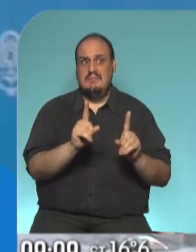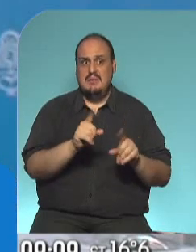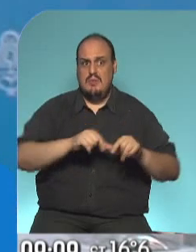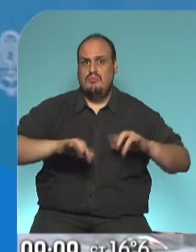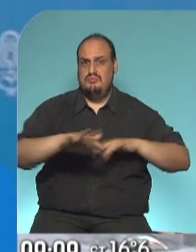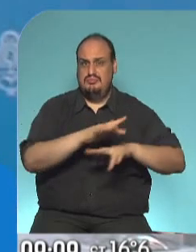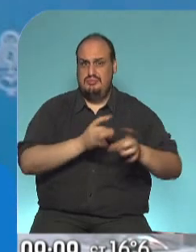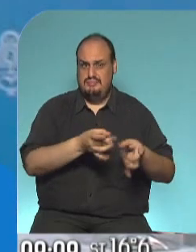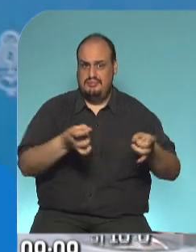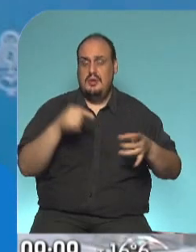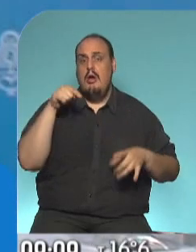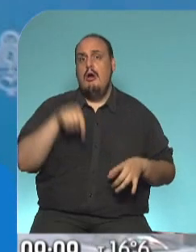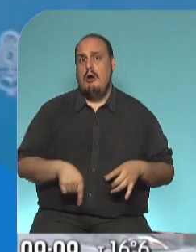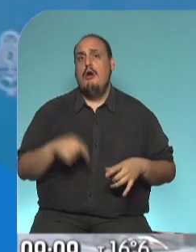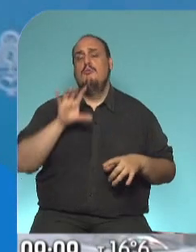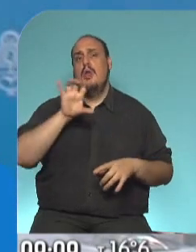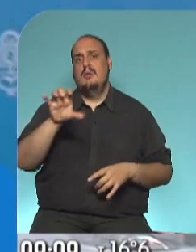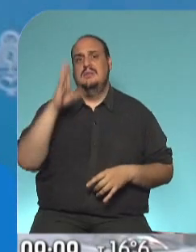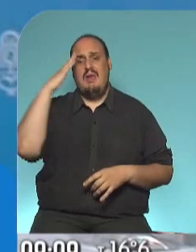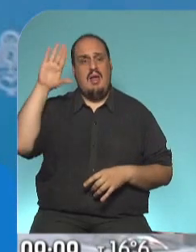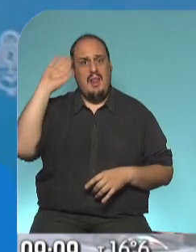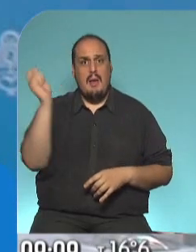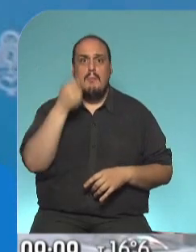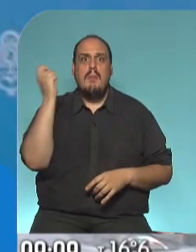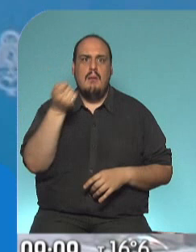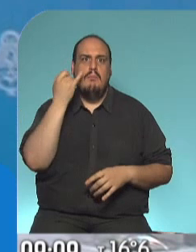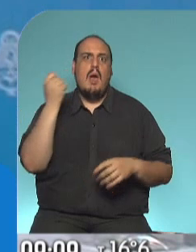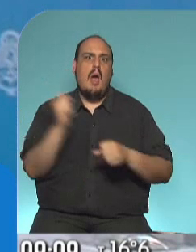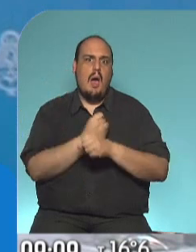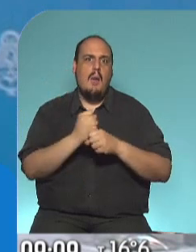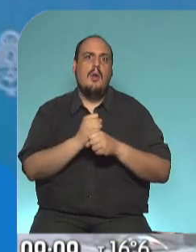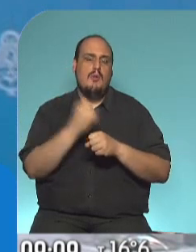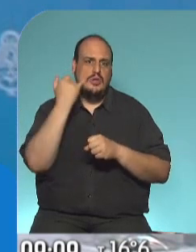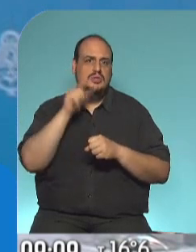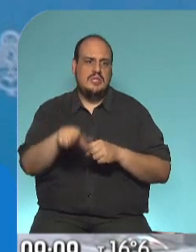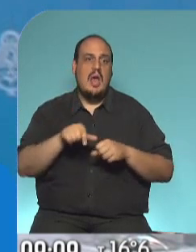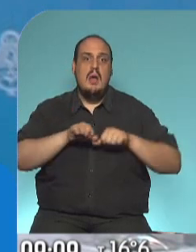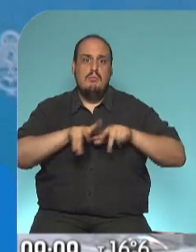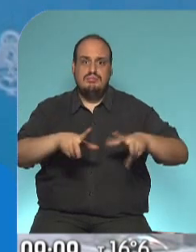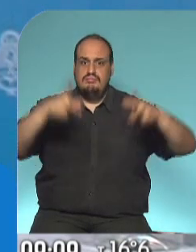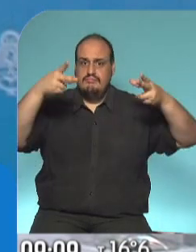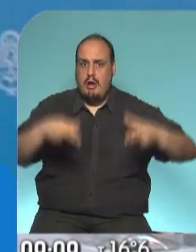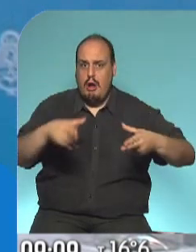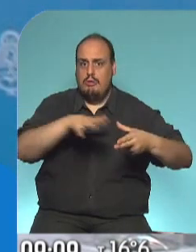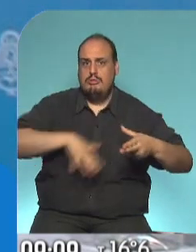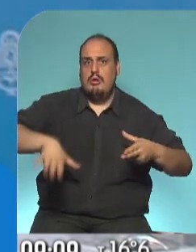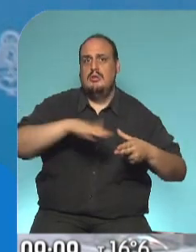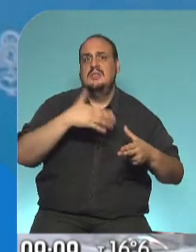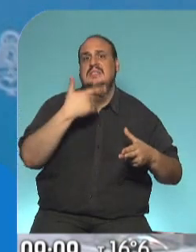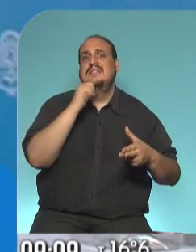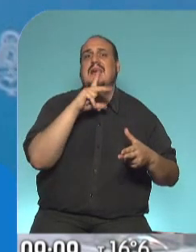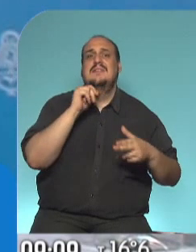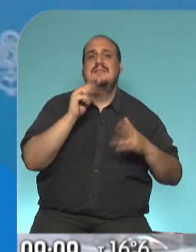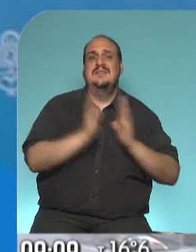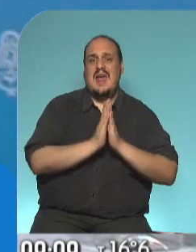en el día de hoy la provincia de la pampa ha podido certificar que interrumpió la transmisión comunitaria en la santa rosa en catriló